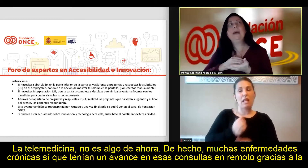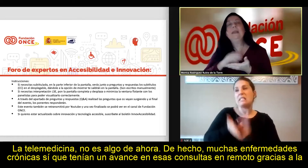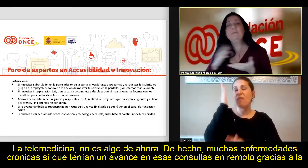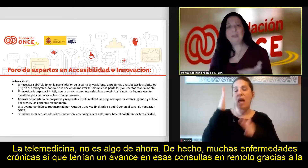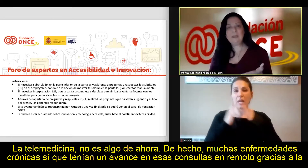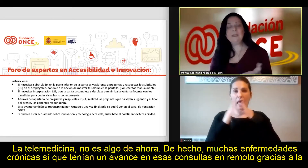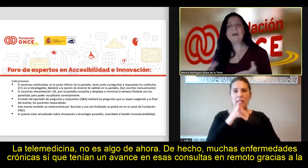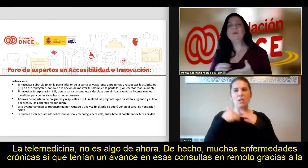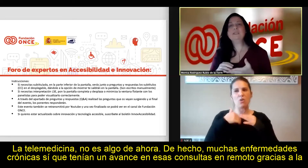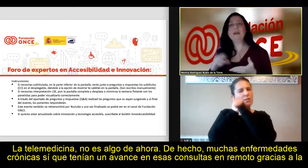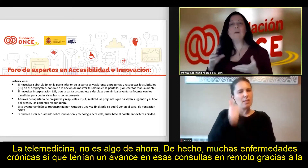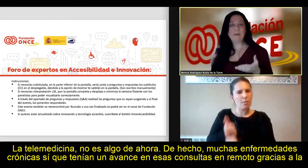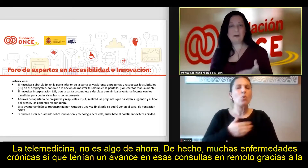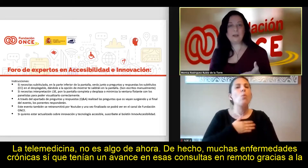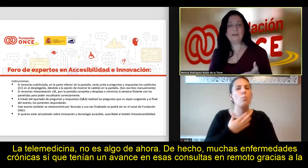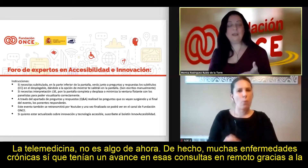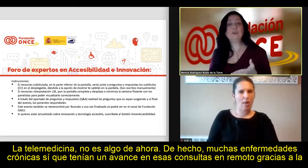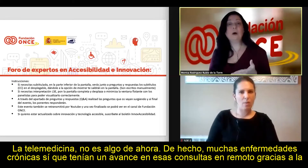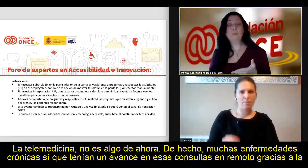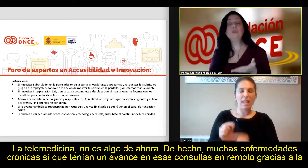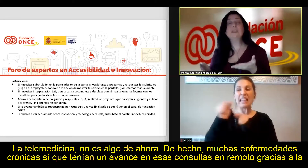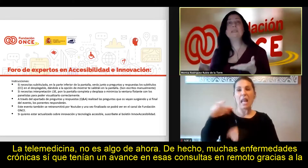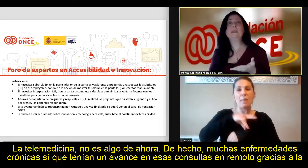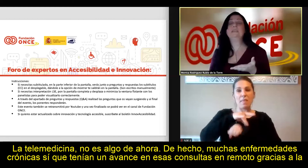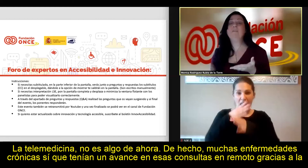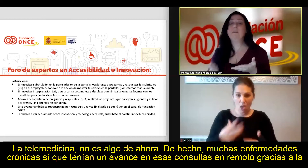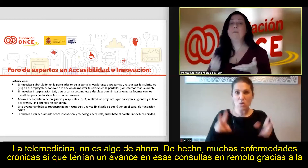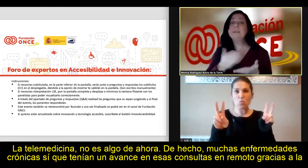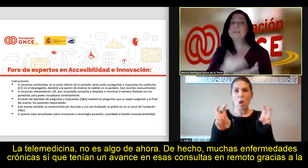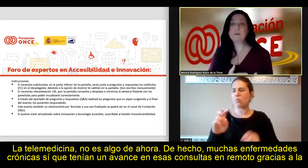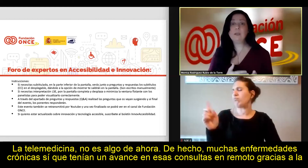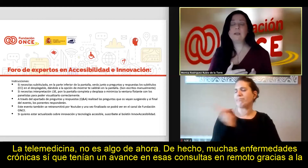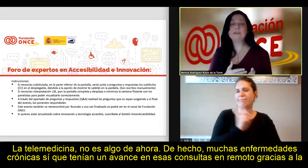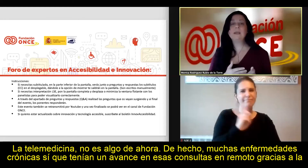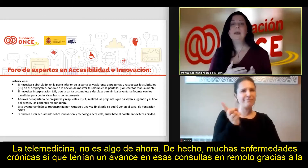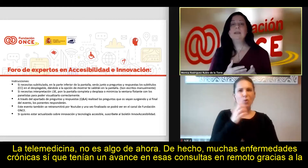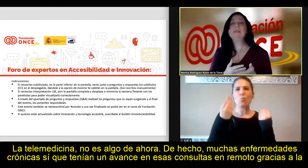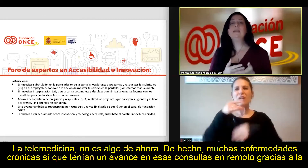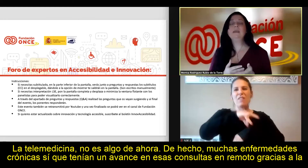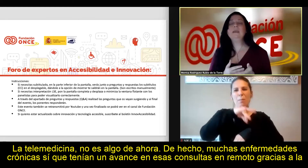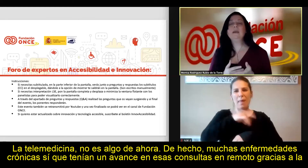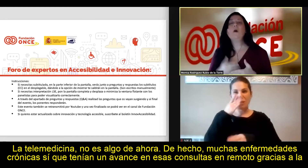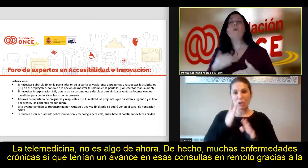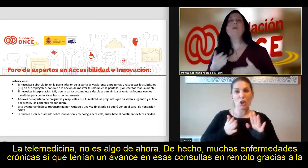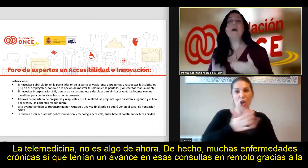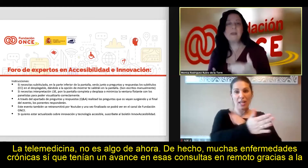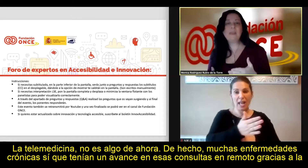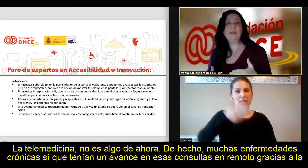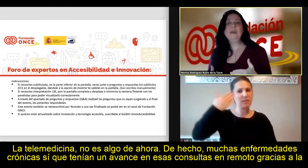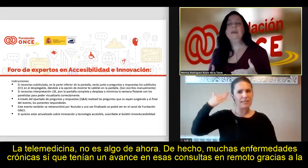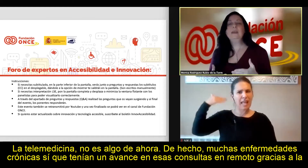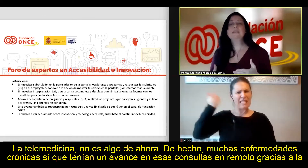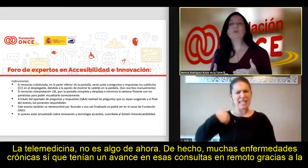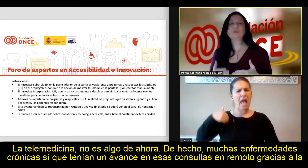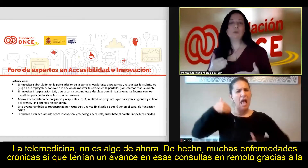La telemedicina no es algo de ahora, de hecho muchas de las enfermedades crónicas sí que tenían un avance